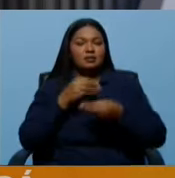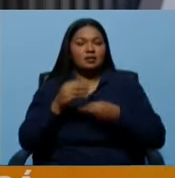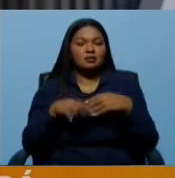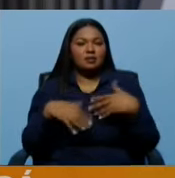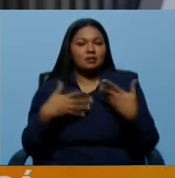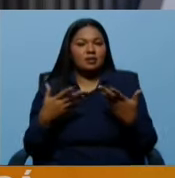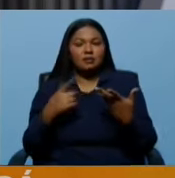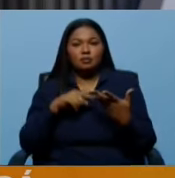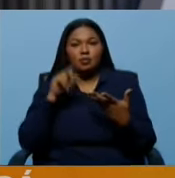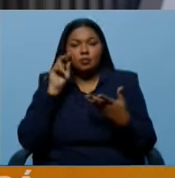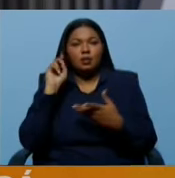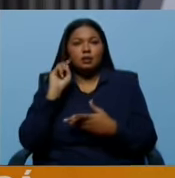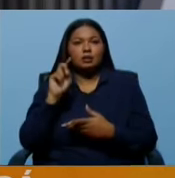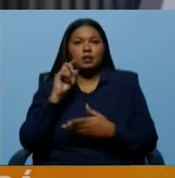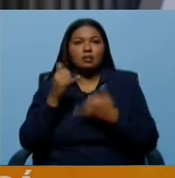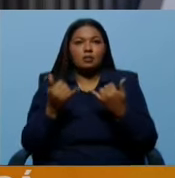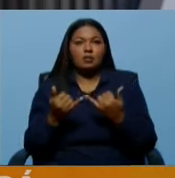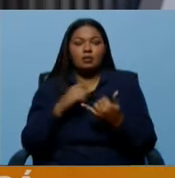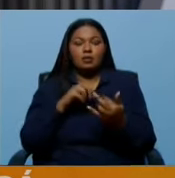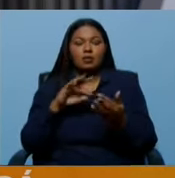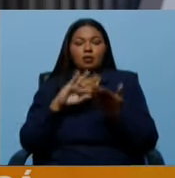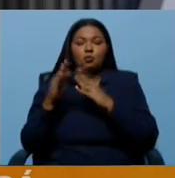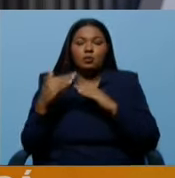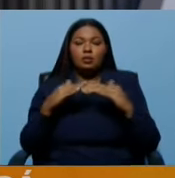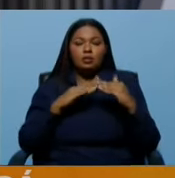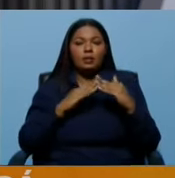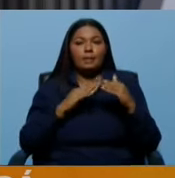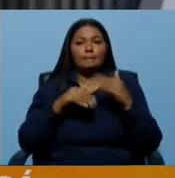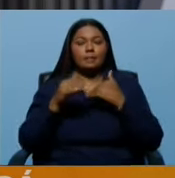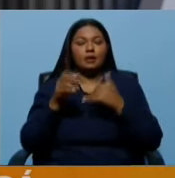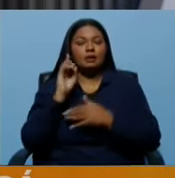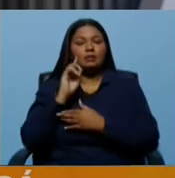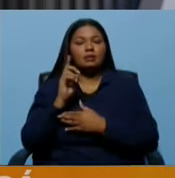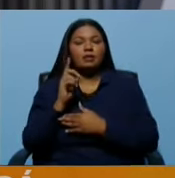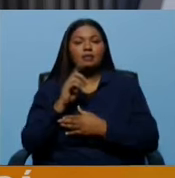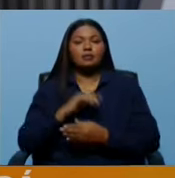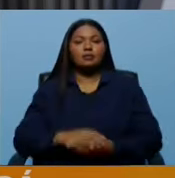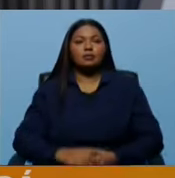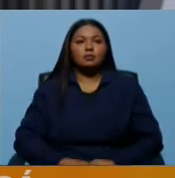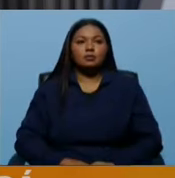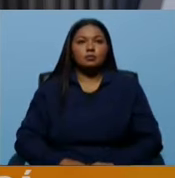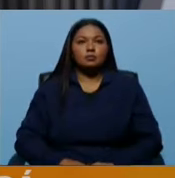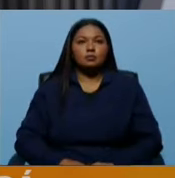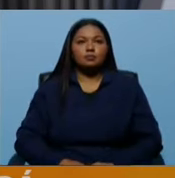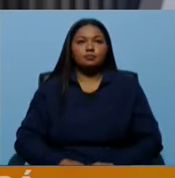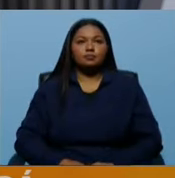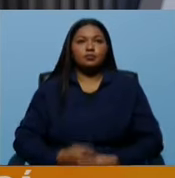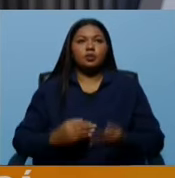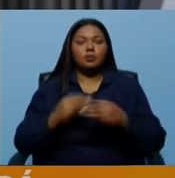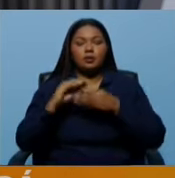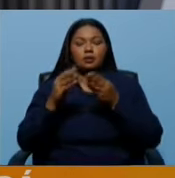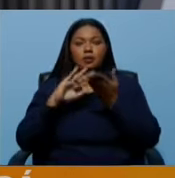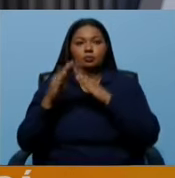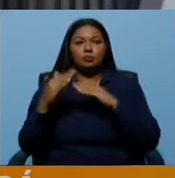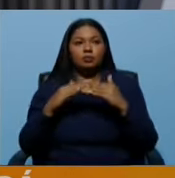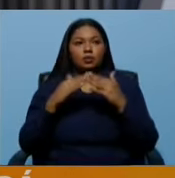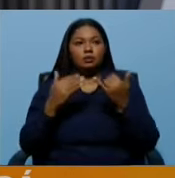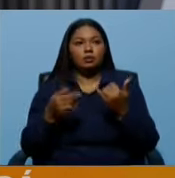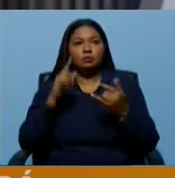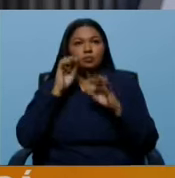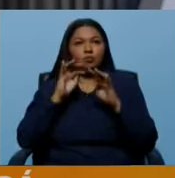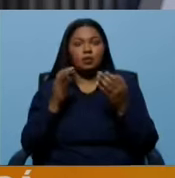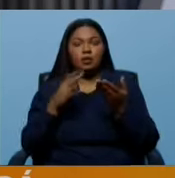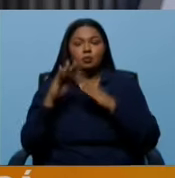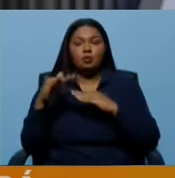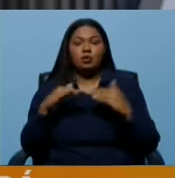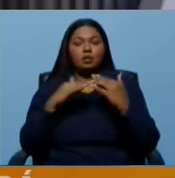si tú tienes una necesidad en tu comunidad, cuando voy a la necesidad de la comuna, esta es una necesidad en la comuna, esta es una necesidad en la comunidad y